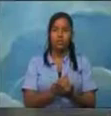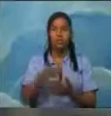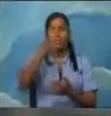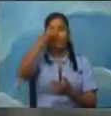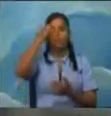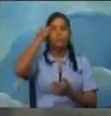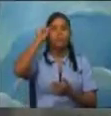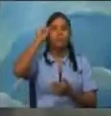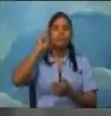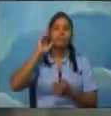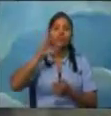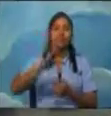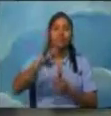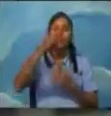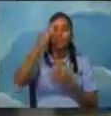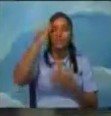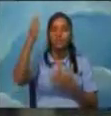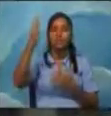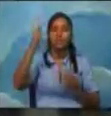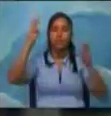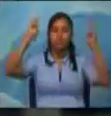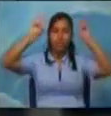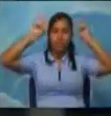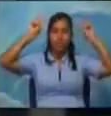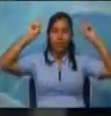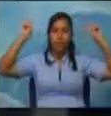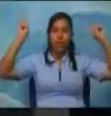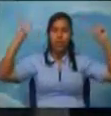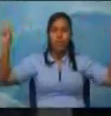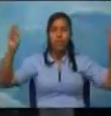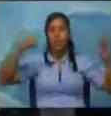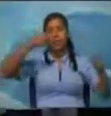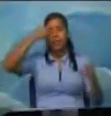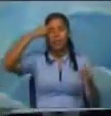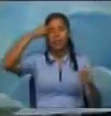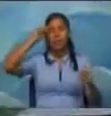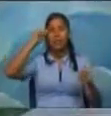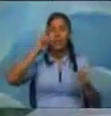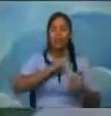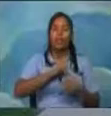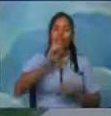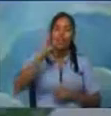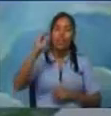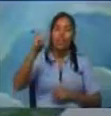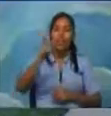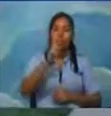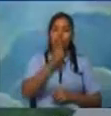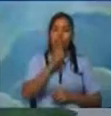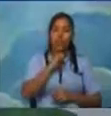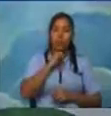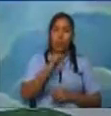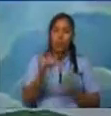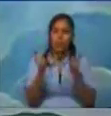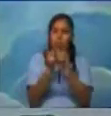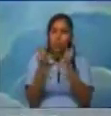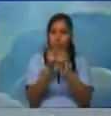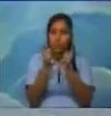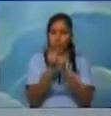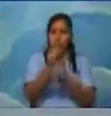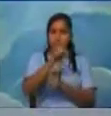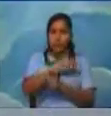que estamos despidiendo a Moisés. Acuérdense que Deuteronomio es un resumen